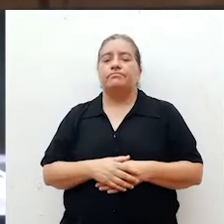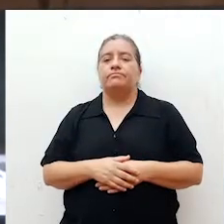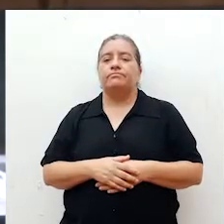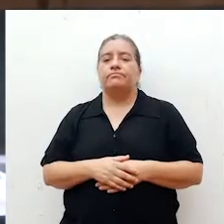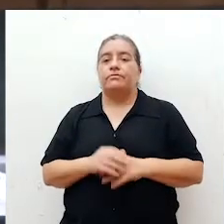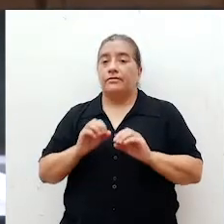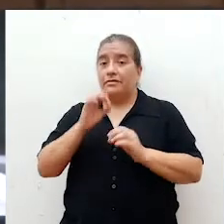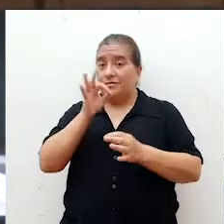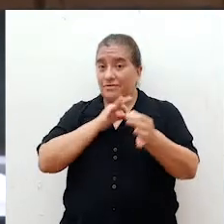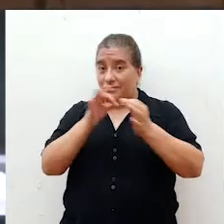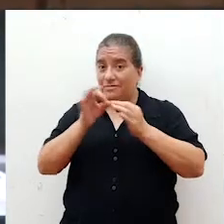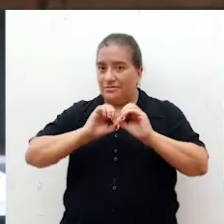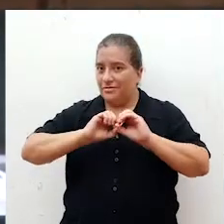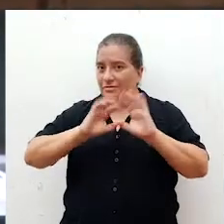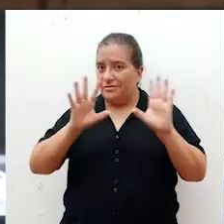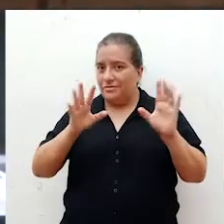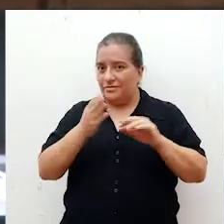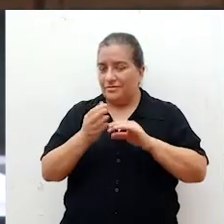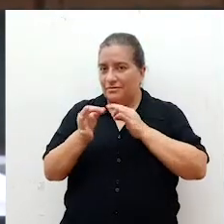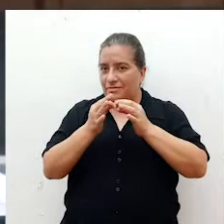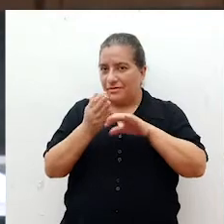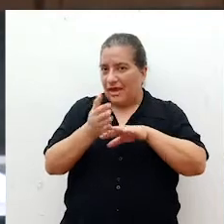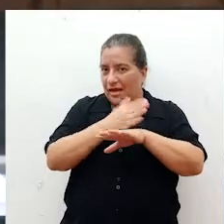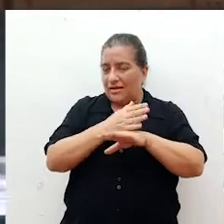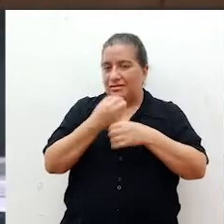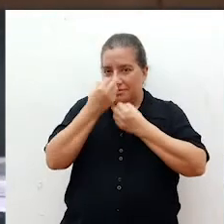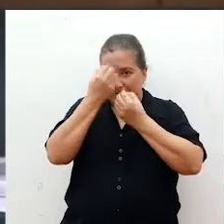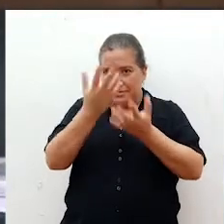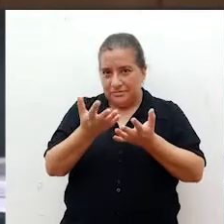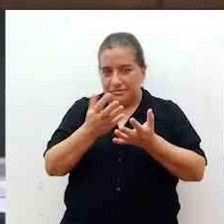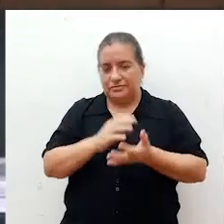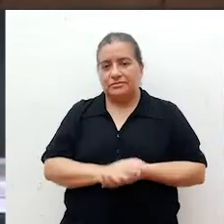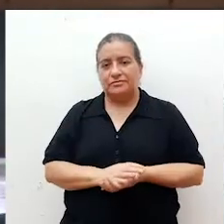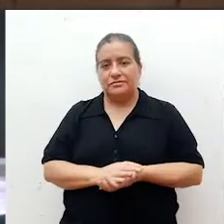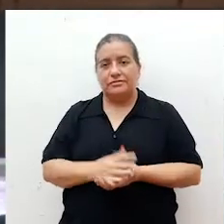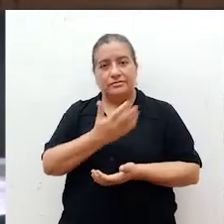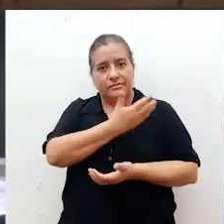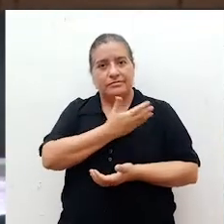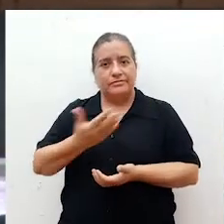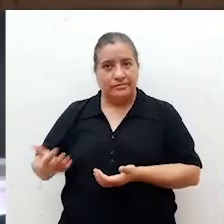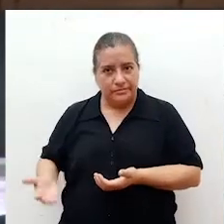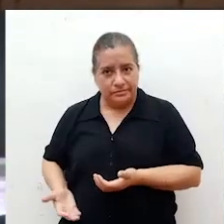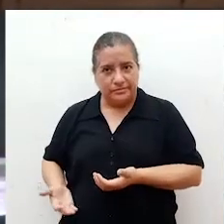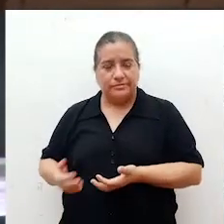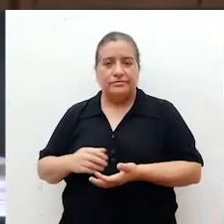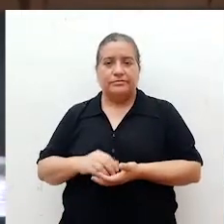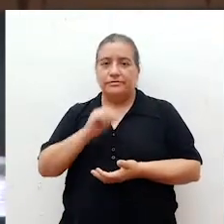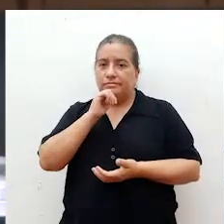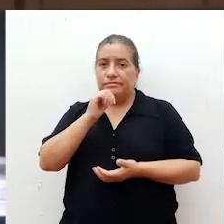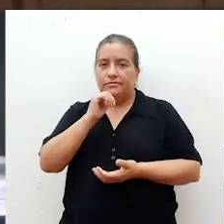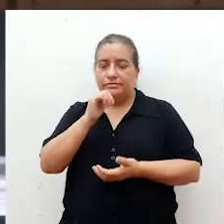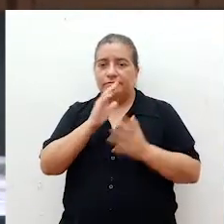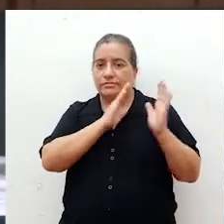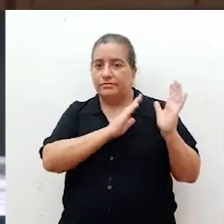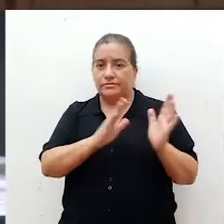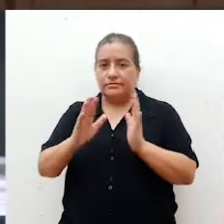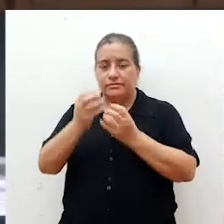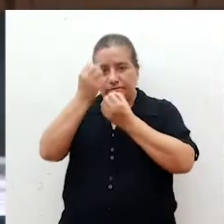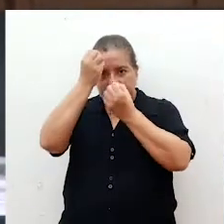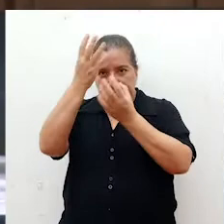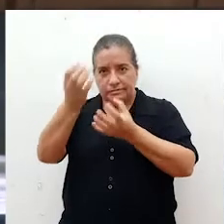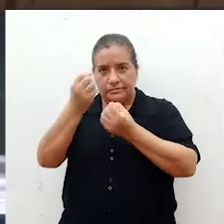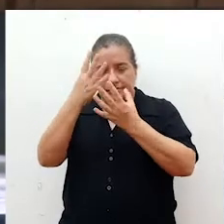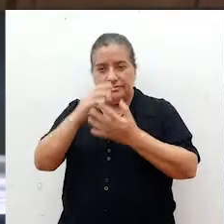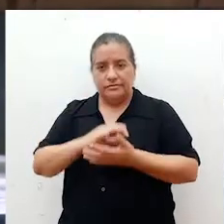de construir información, de calzar la información. Tenemos